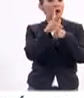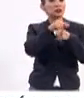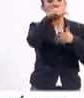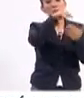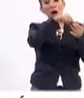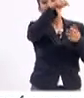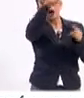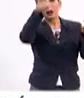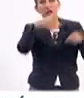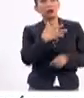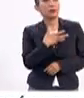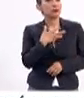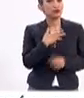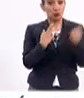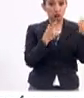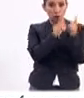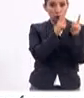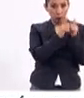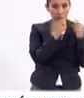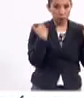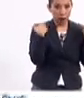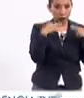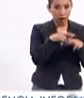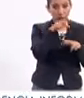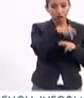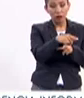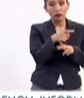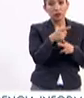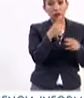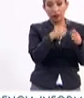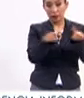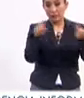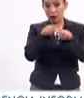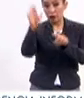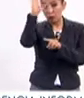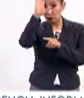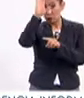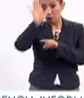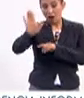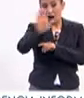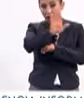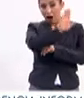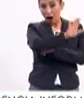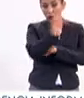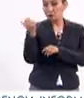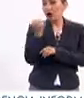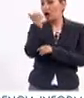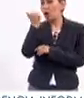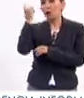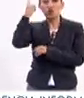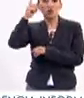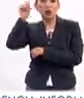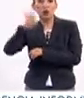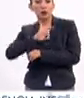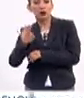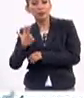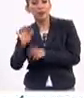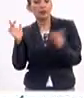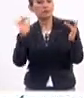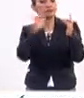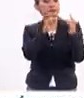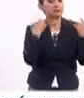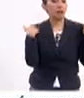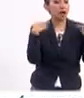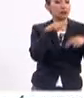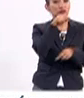país. Tenemos un grupo de maestros intercultural. Entonces, un alumno en Durango puede tener un